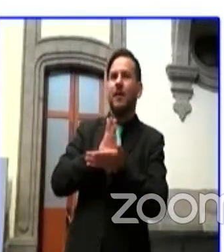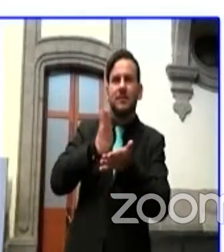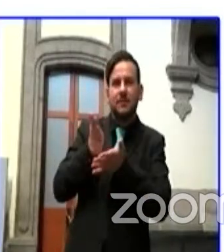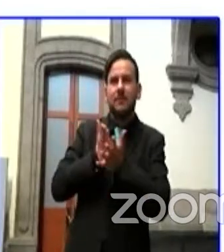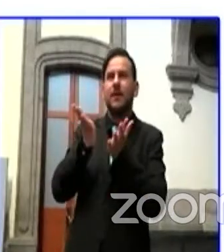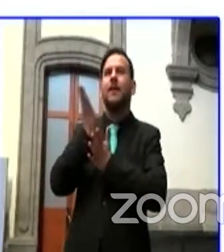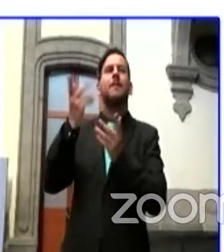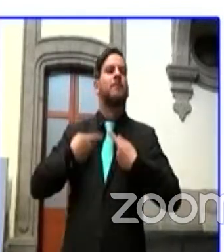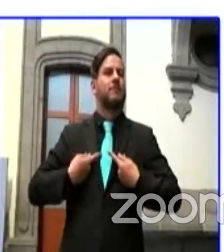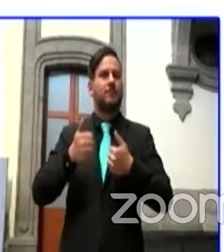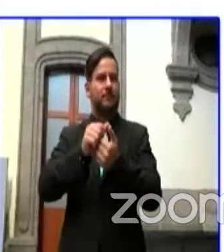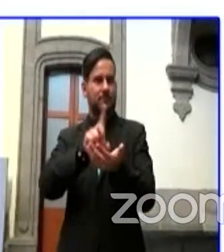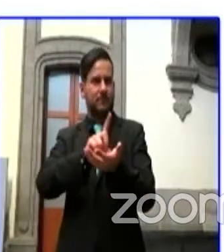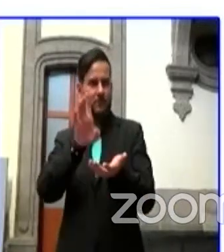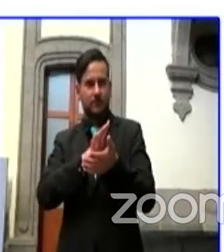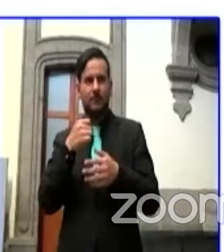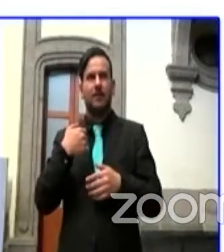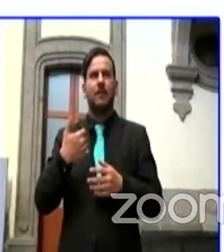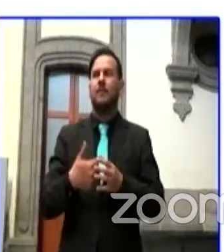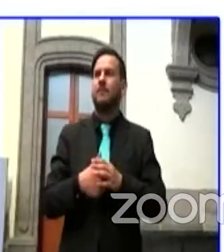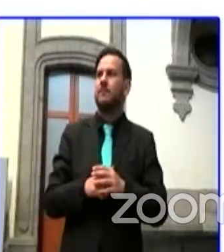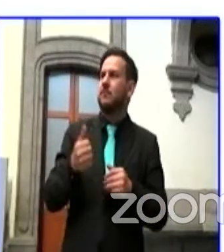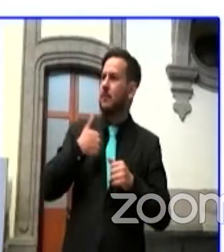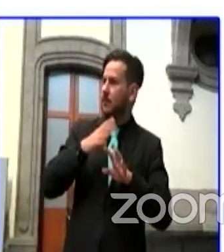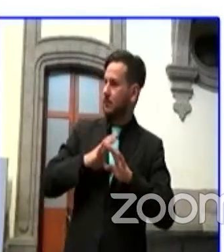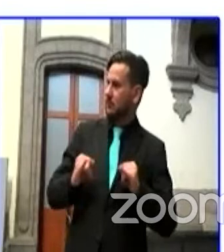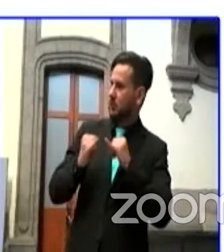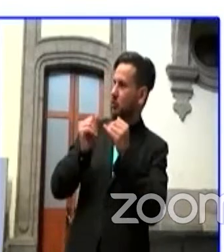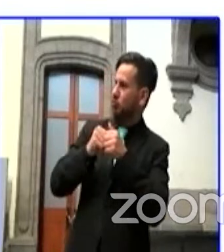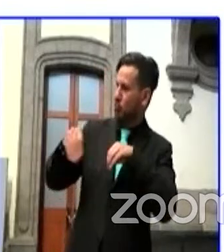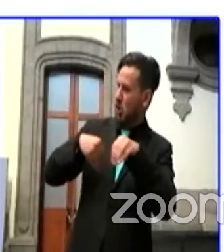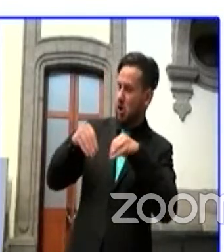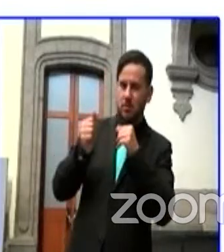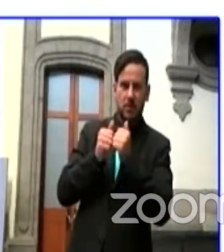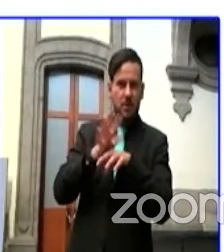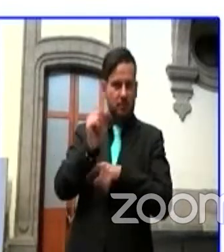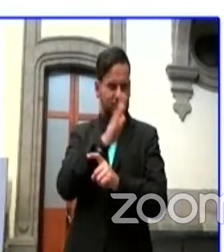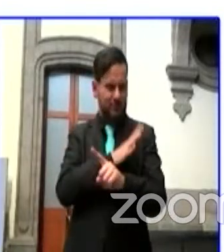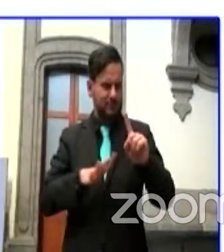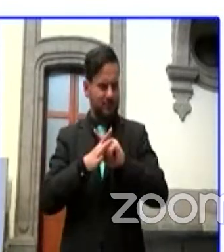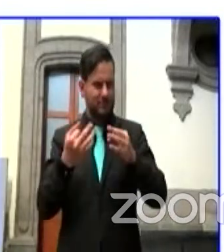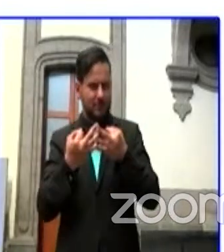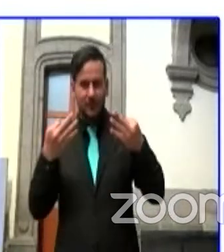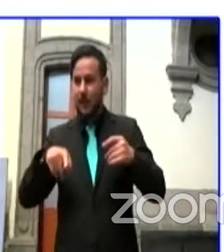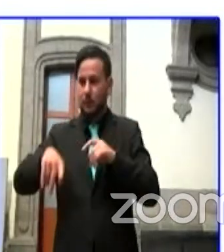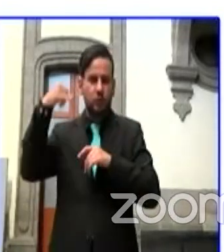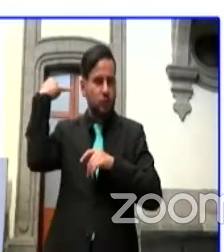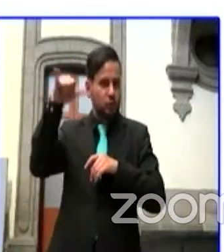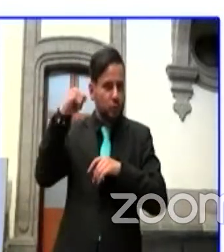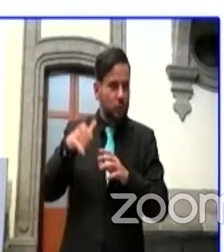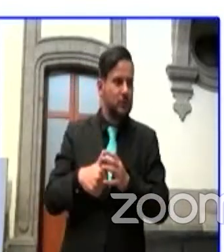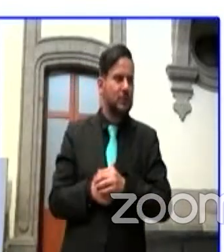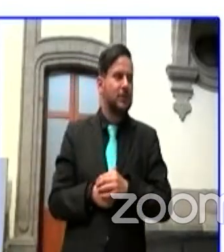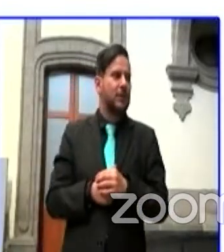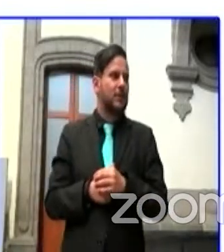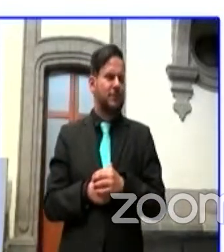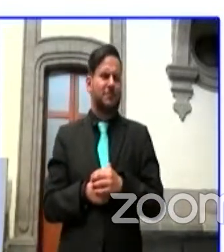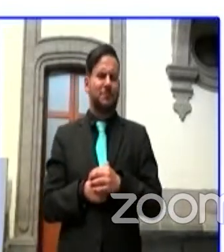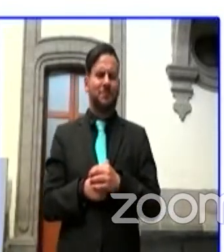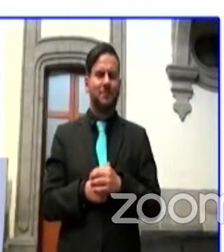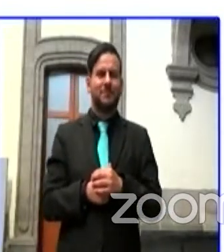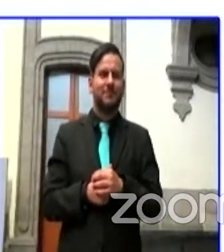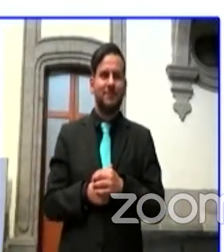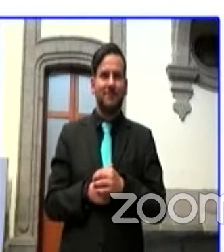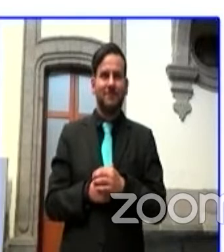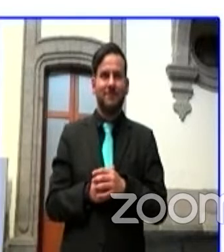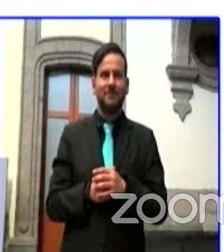con discapacidad. Y trabajamos con el Instituto de Movilidad y Desarrollo Territorial de Yucatán, con el IMDUT, donde hoy